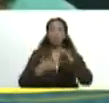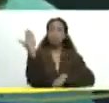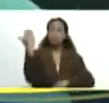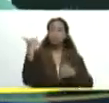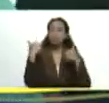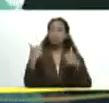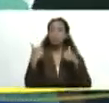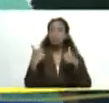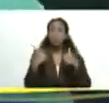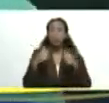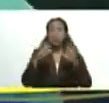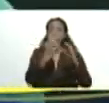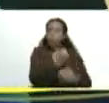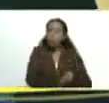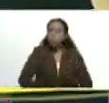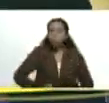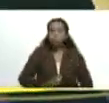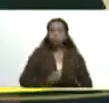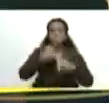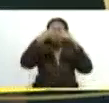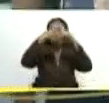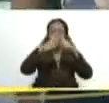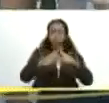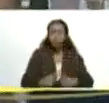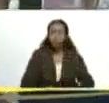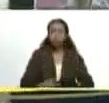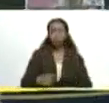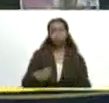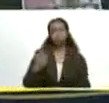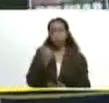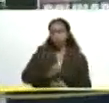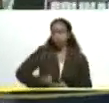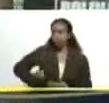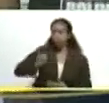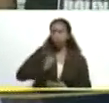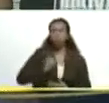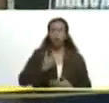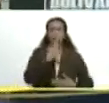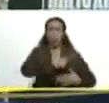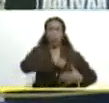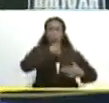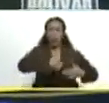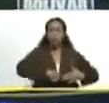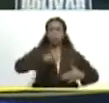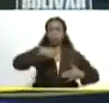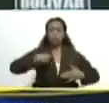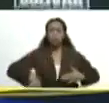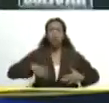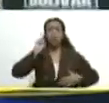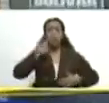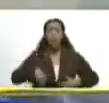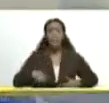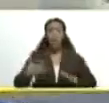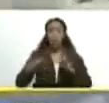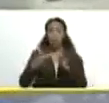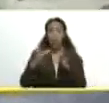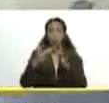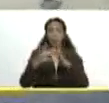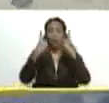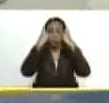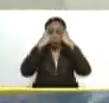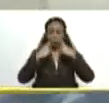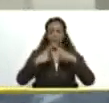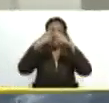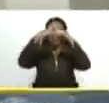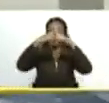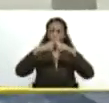como equipos de ecografía, rayos X, equipos de electrocardiografía. Además de eso, un equipo de rayos X